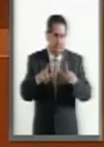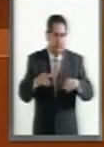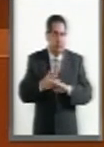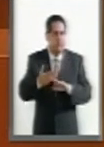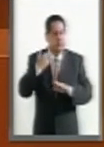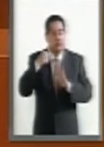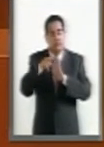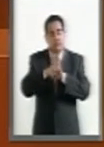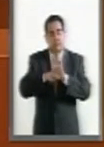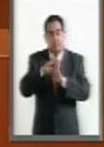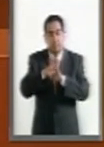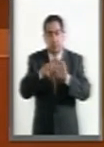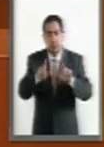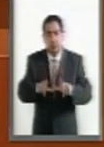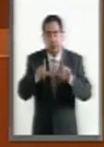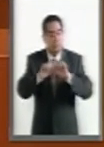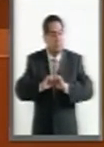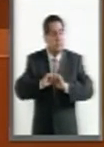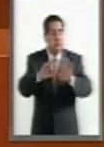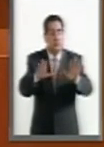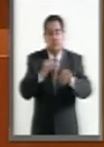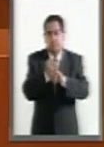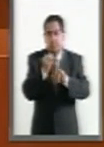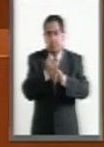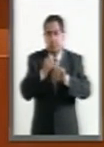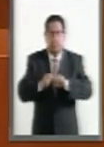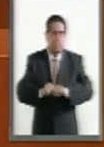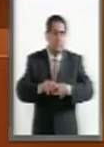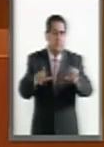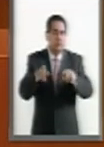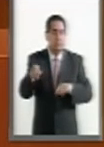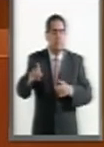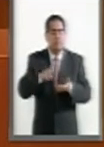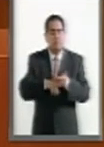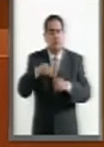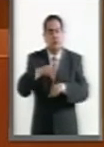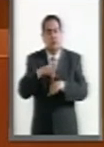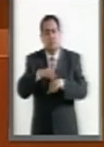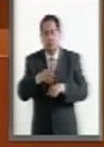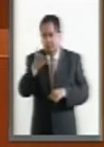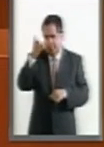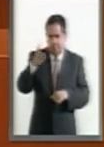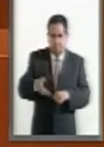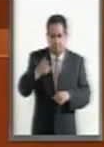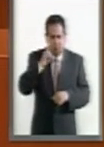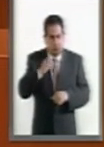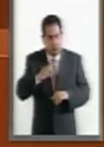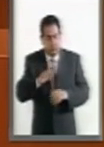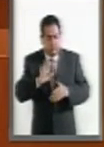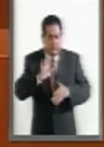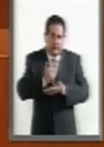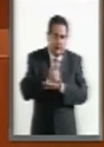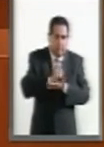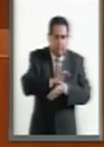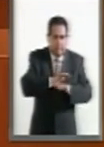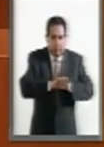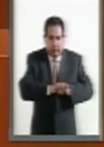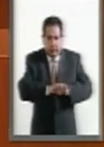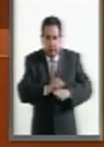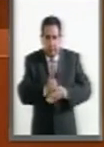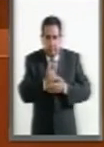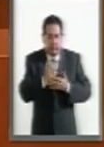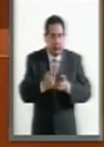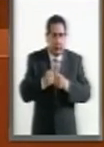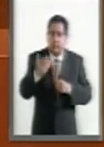video subido a redes sociales en donde un médico que en apariencia está reanimando al infante